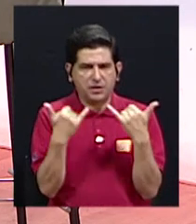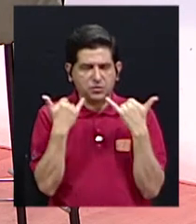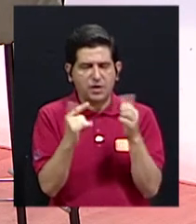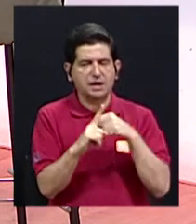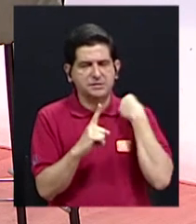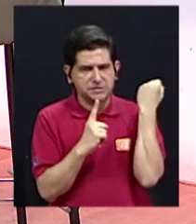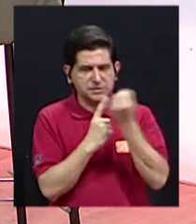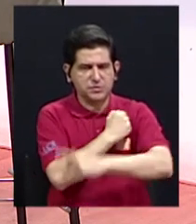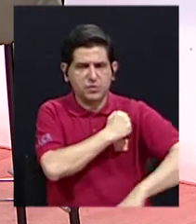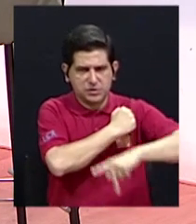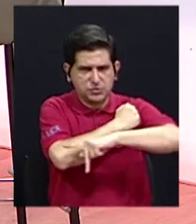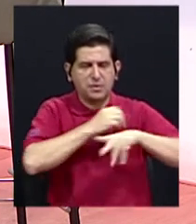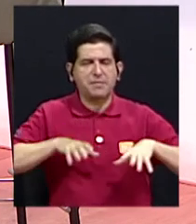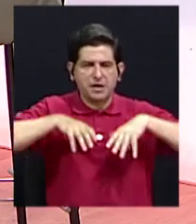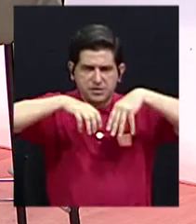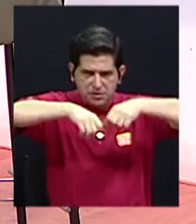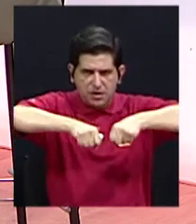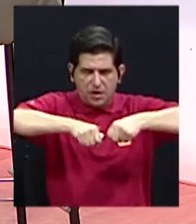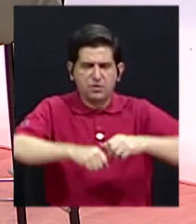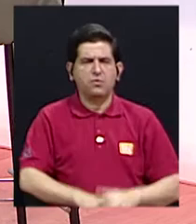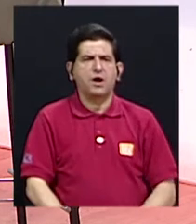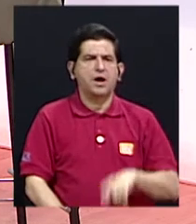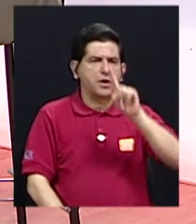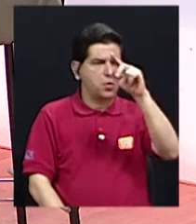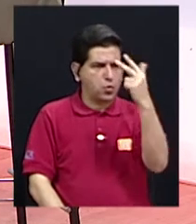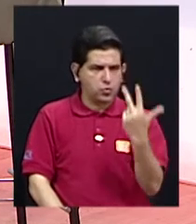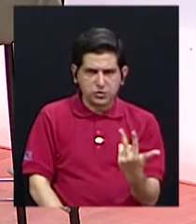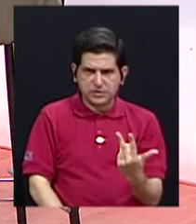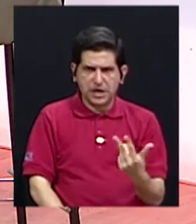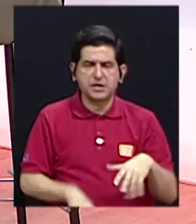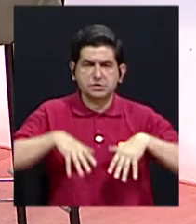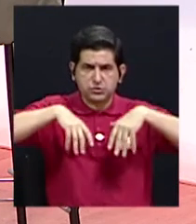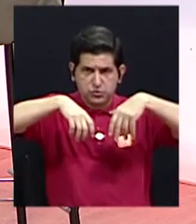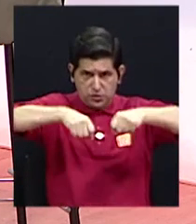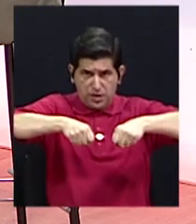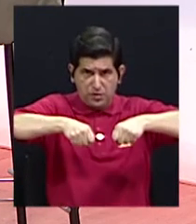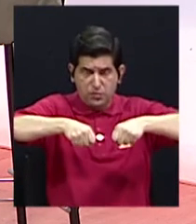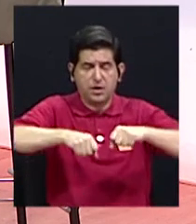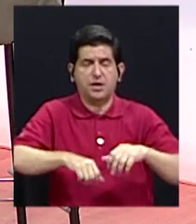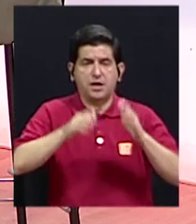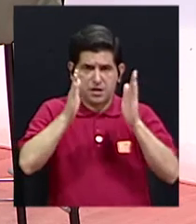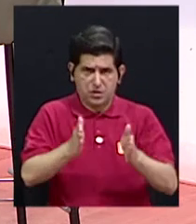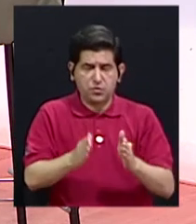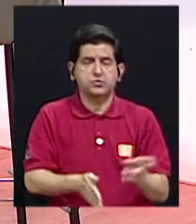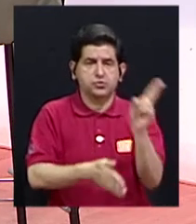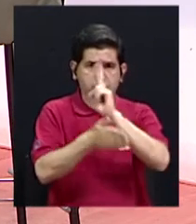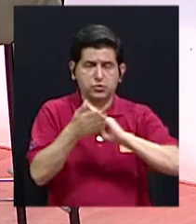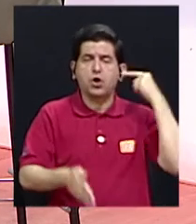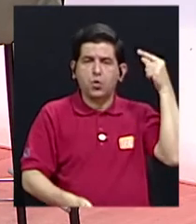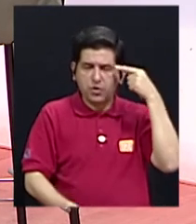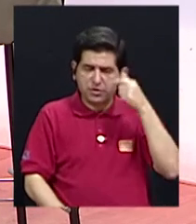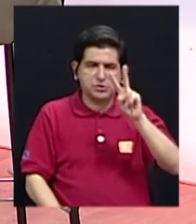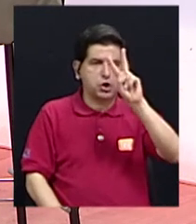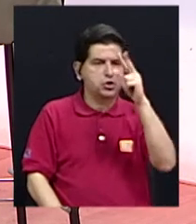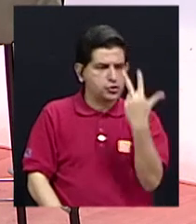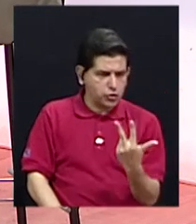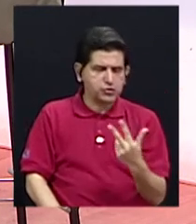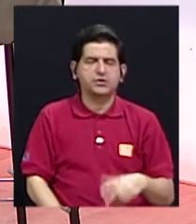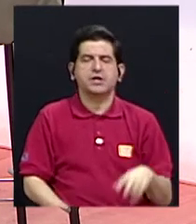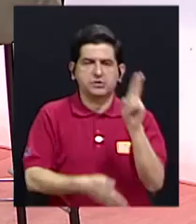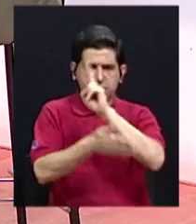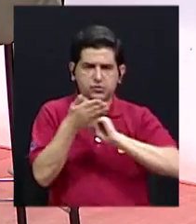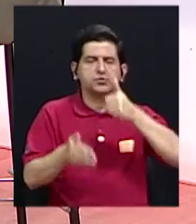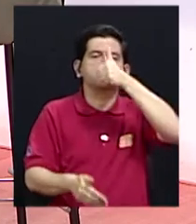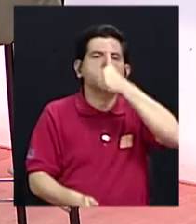el país gradúa un tercio un 3º grado de las personas graduadas son de universidades estatales y dos tercios de las